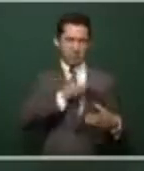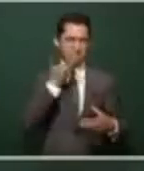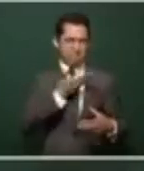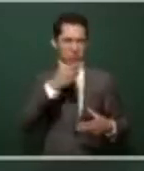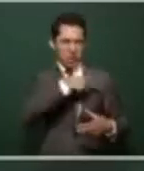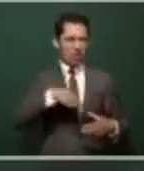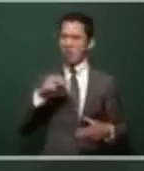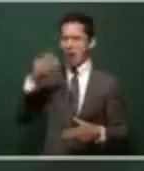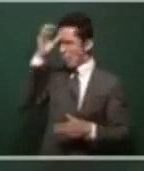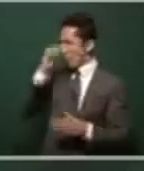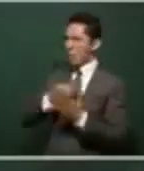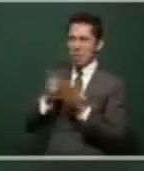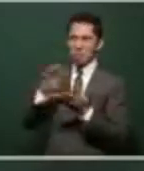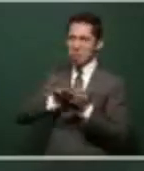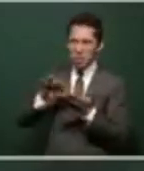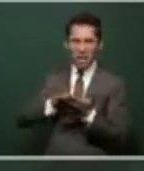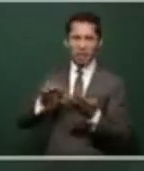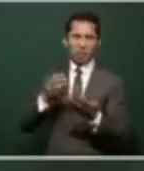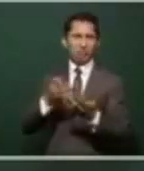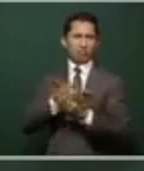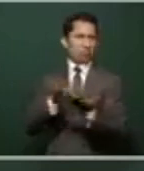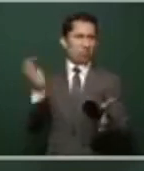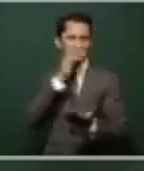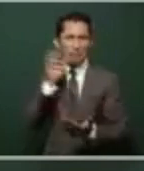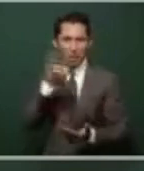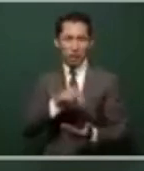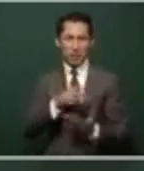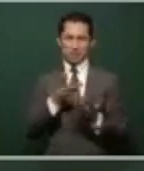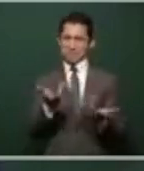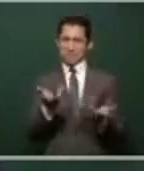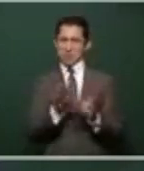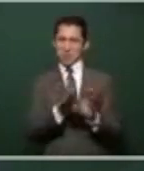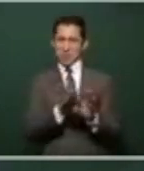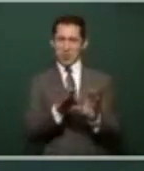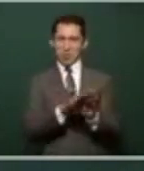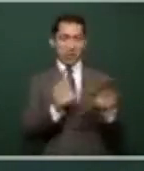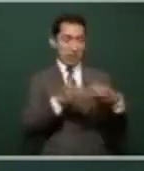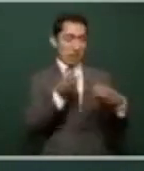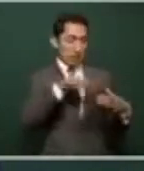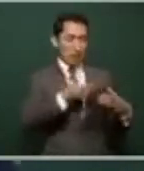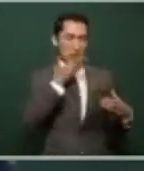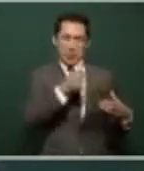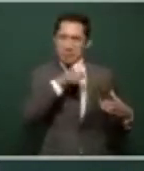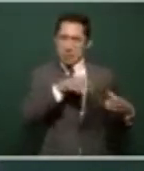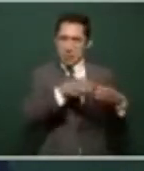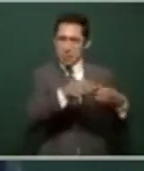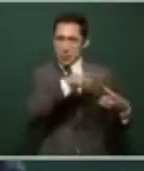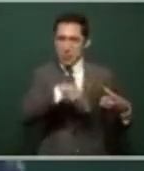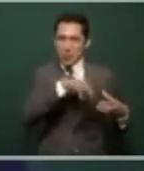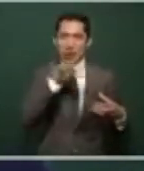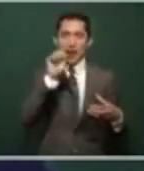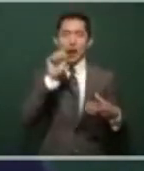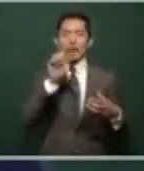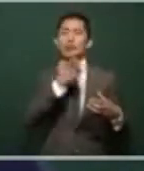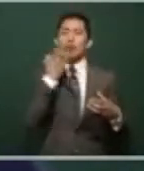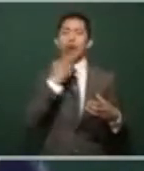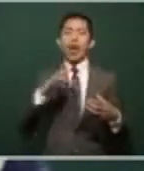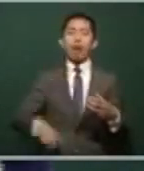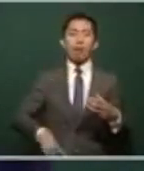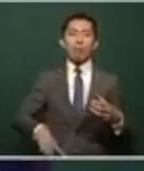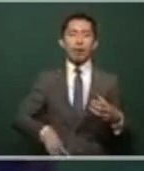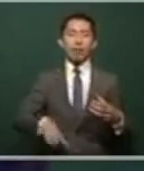Entonces, no les gusta la educación pública, quisieran que estudiara nada más el que